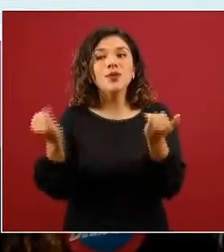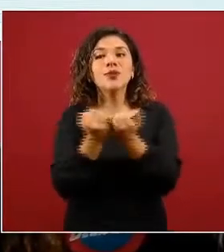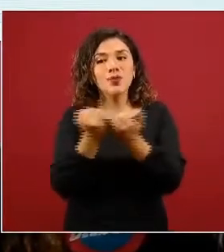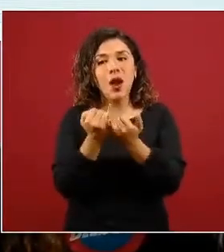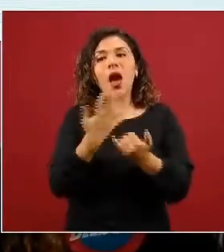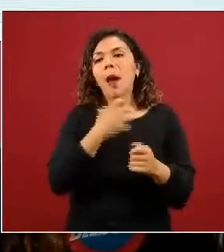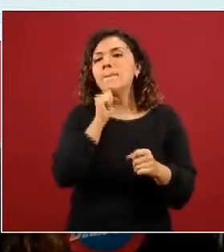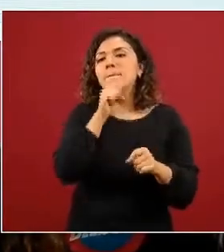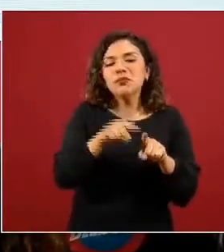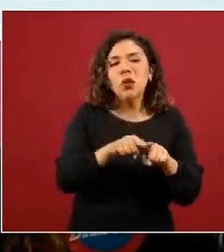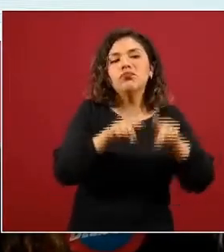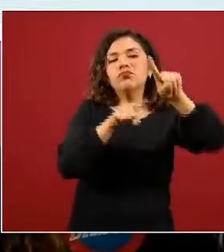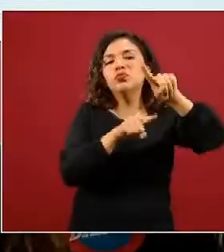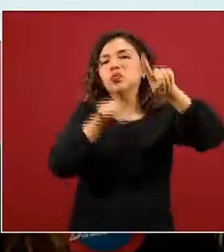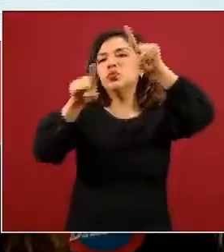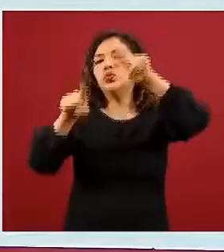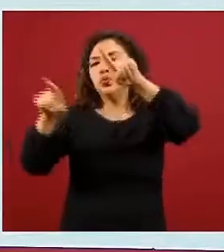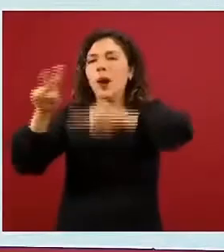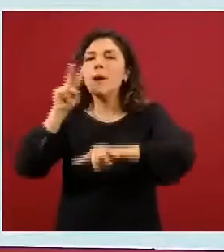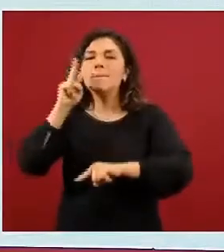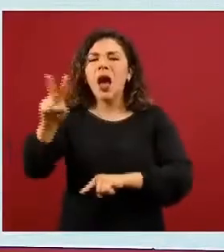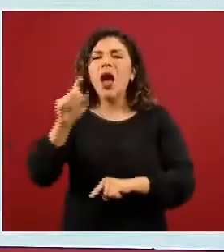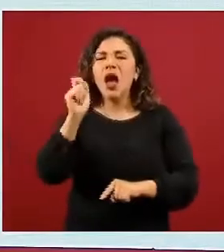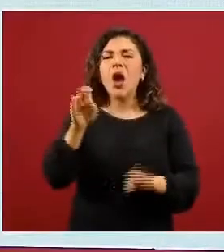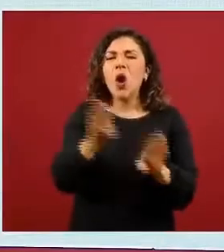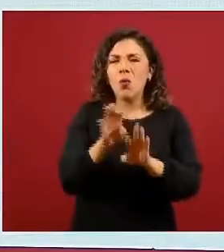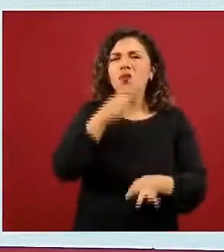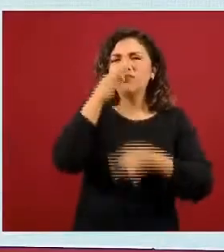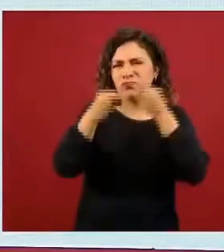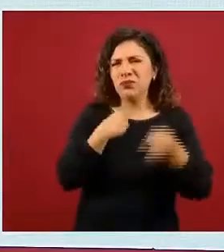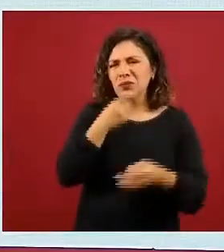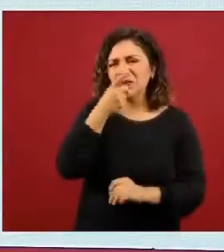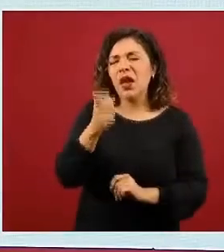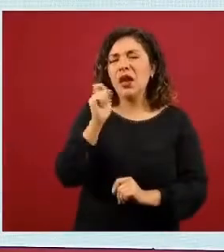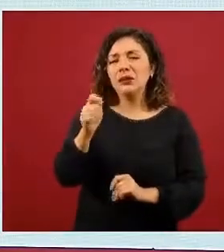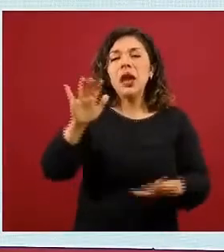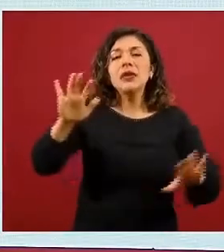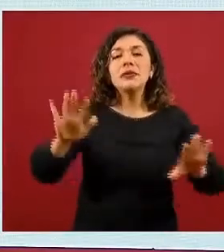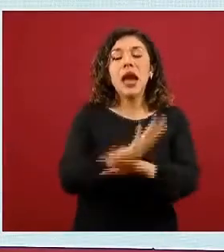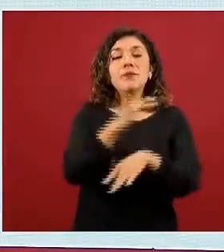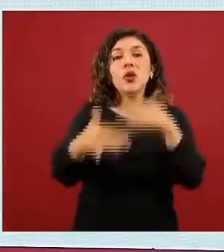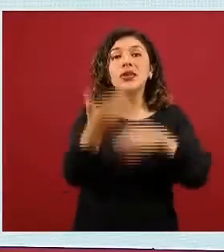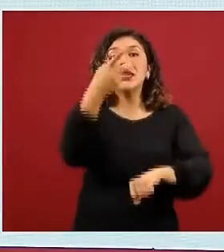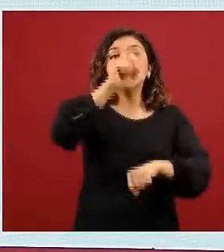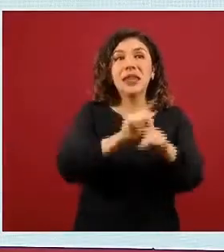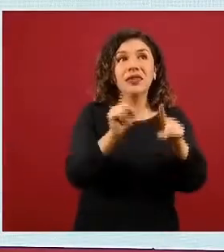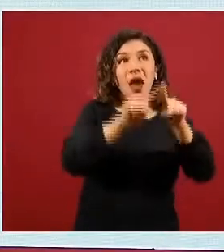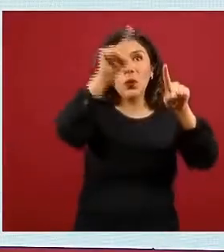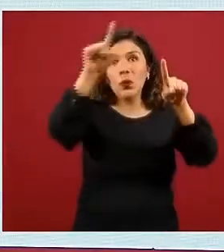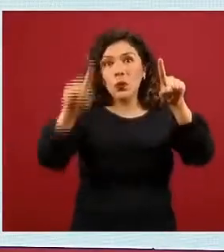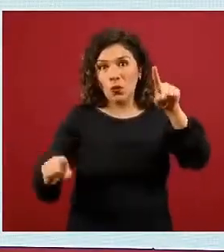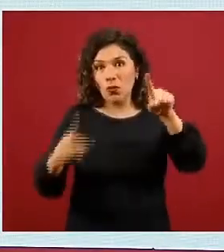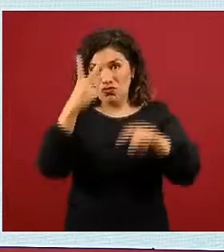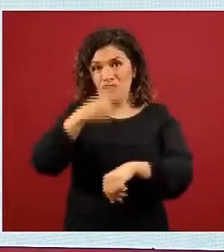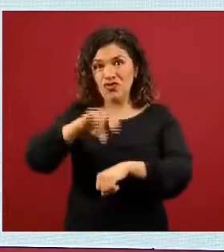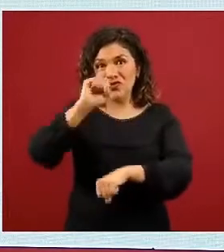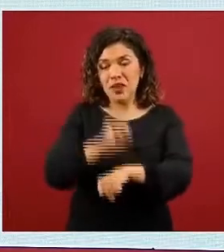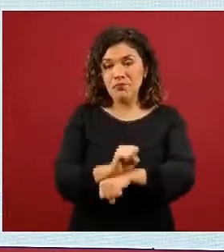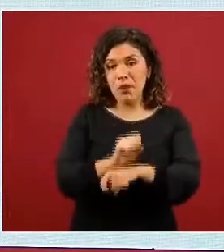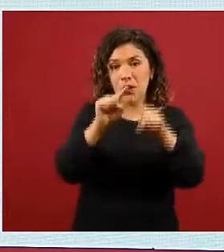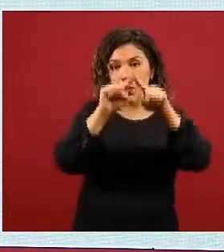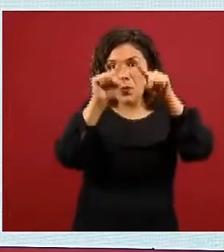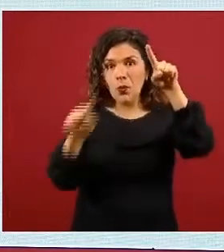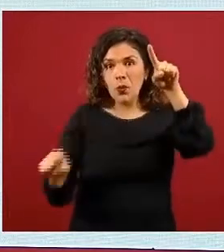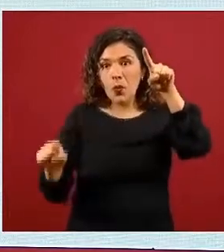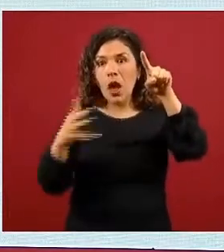también un patrón que le acompaña. Noten aquí lo que hemos mencionado muchas veces, este cambio de 15 días aproximadamente, son 2 semanas, en